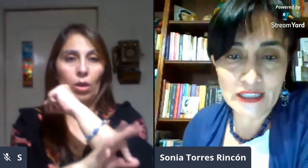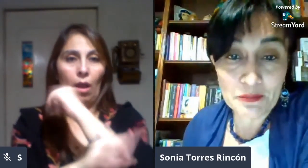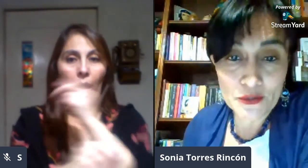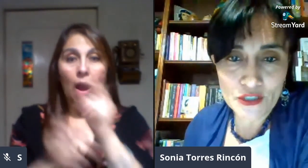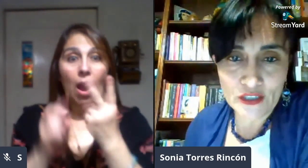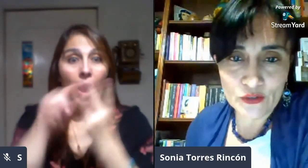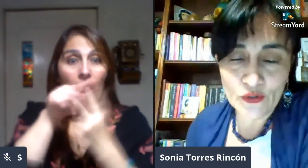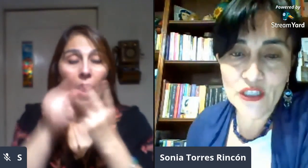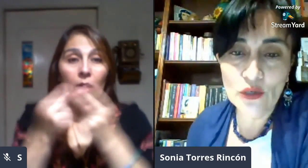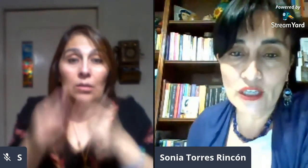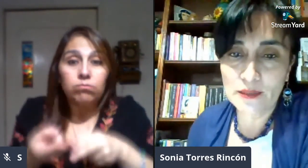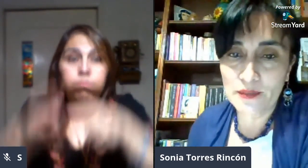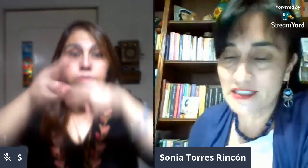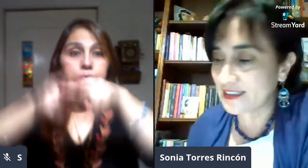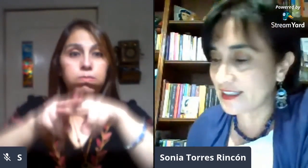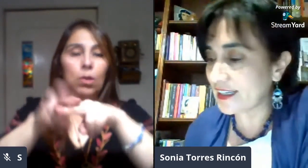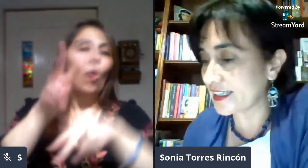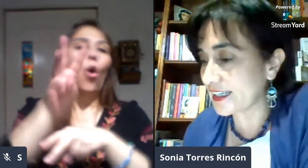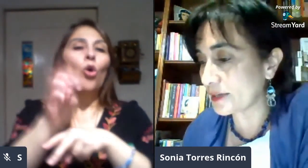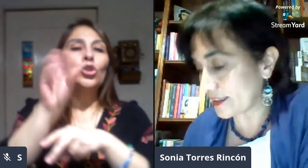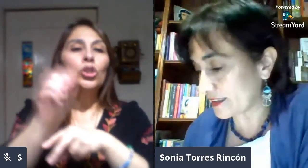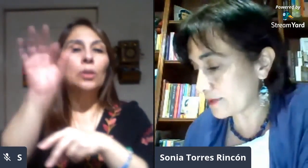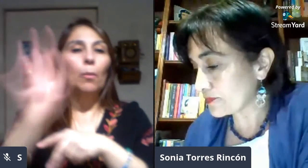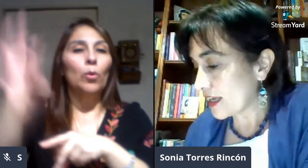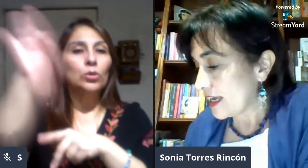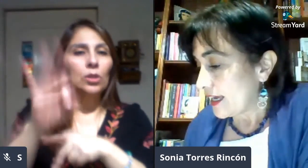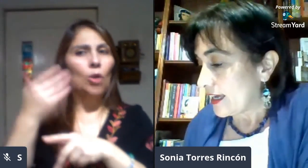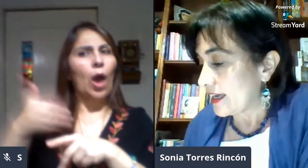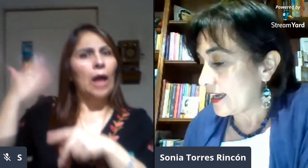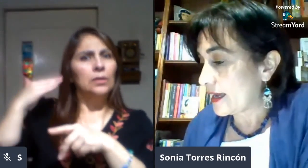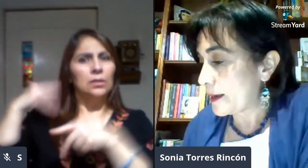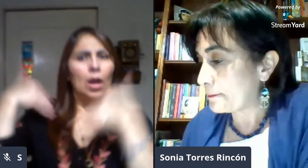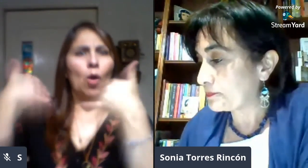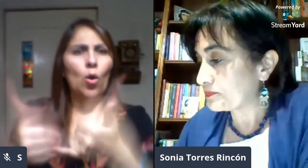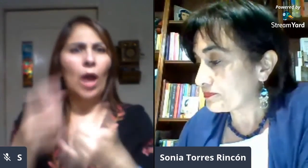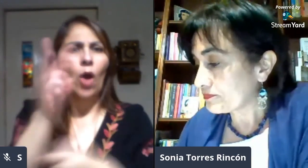del 80% de lo que se presenta generalmente.